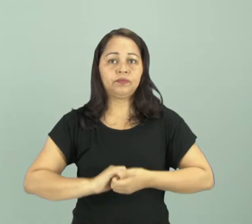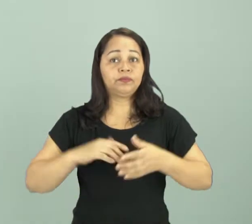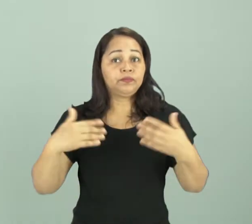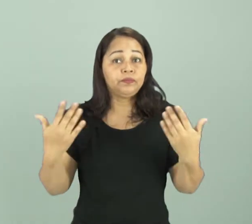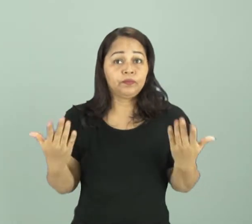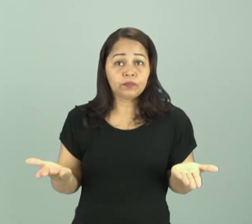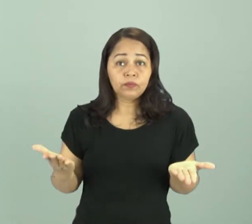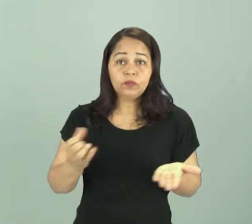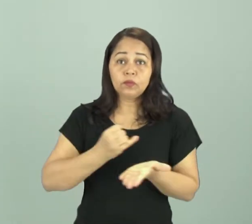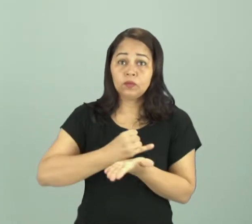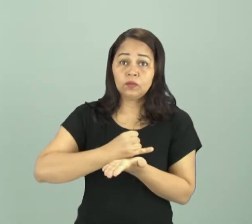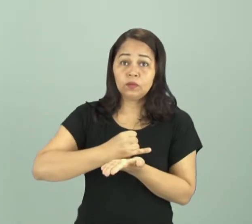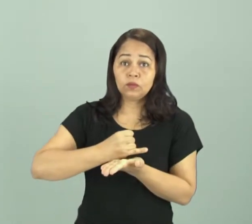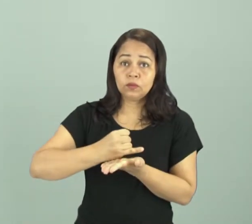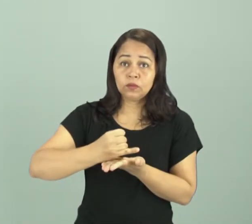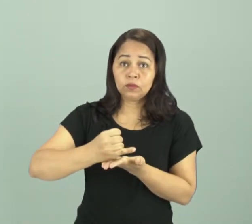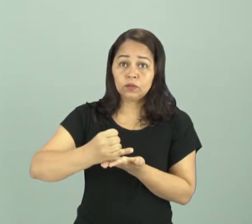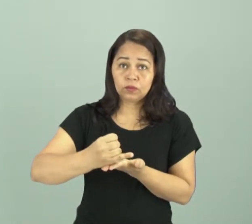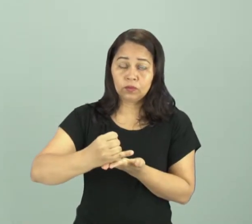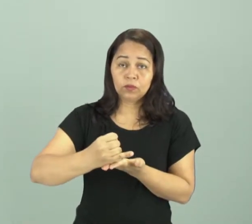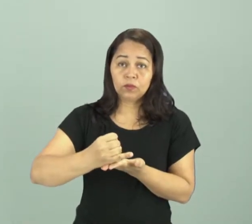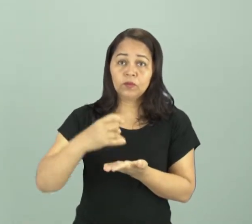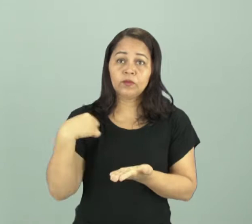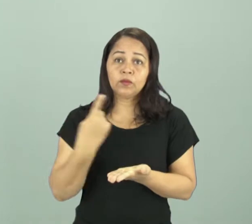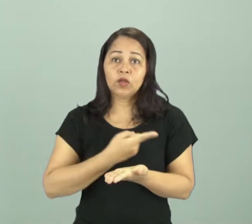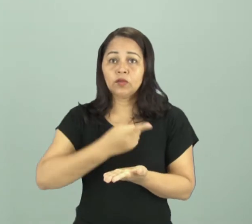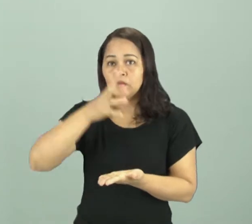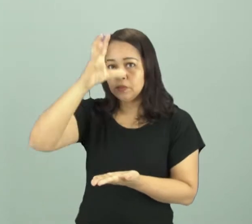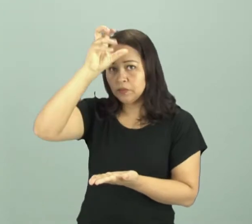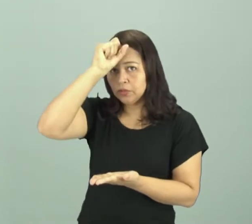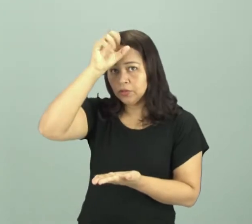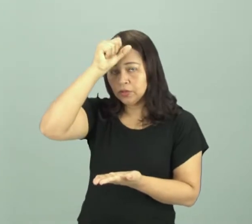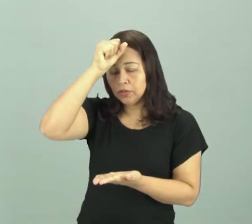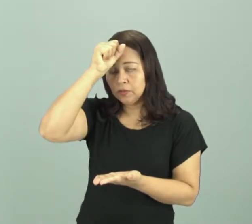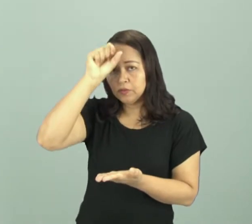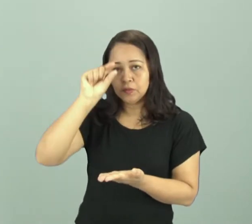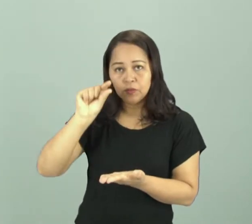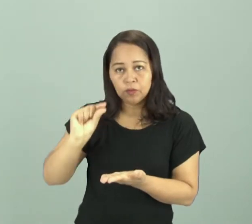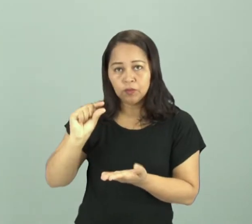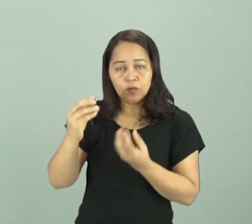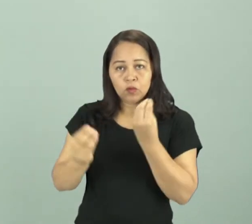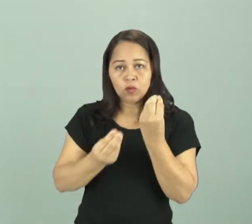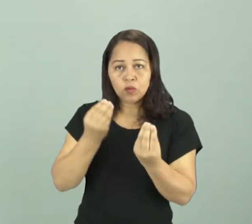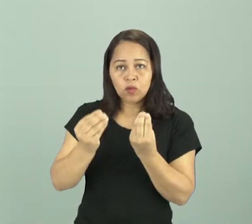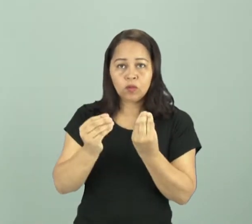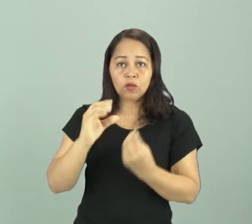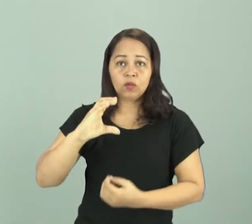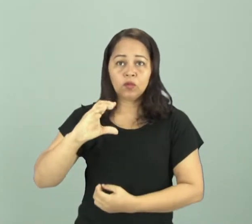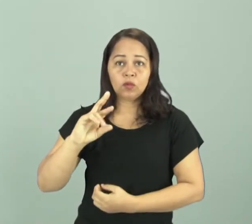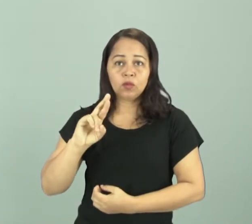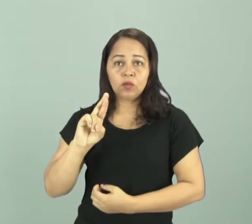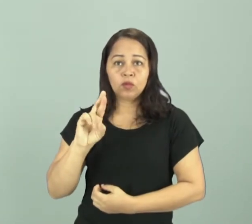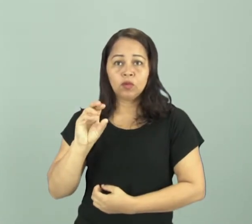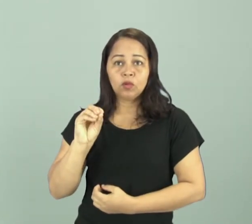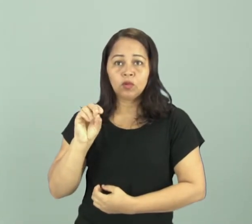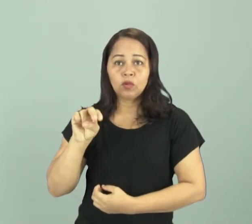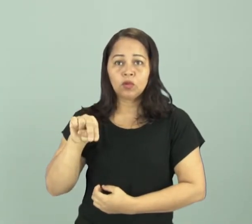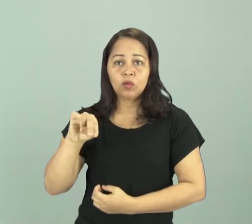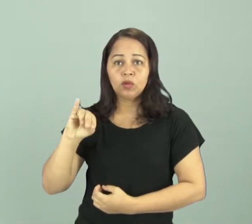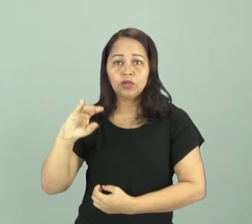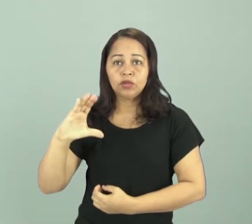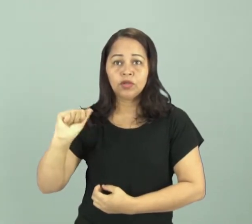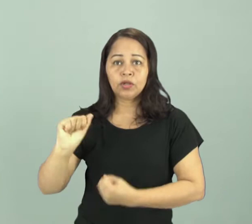Nessa introdução, veremos um pouquinho como funciona a crônica, ok? Ela é